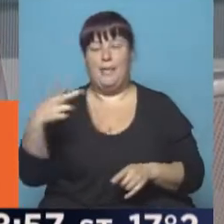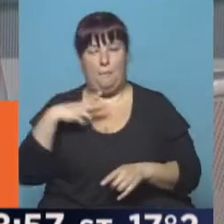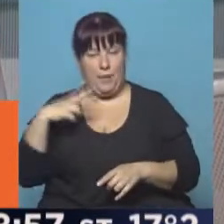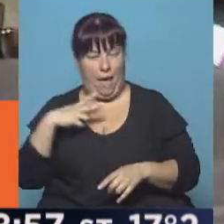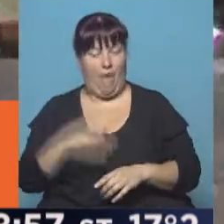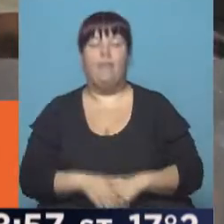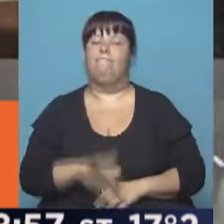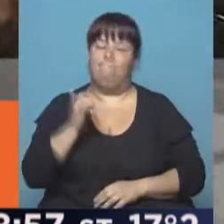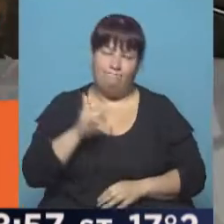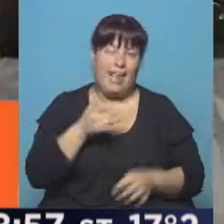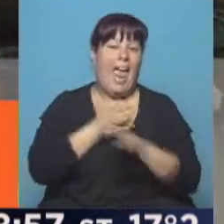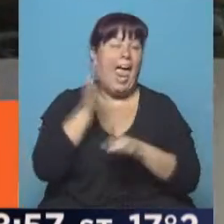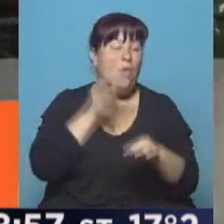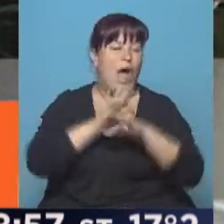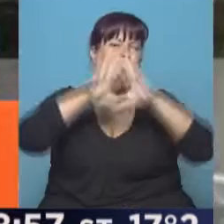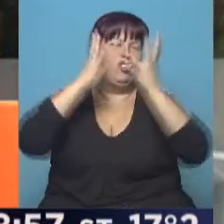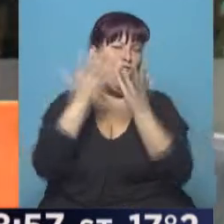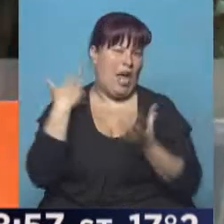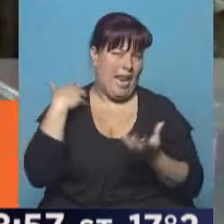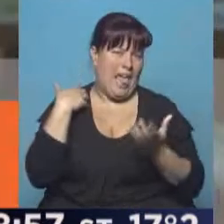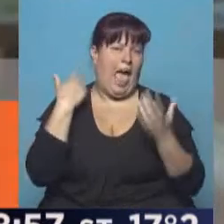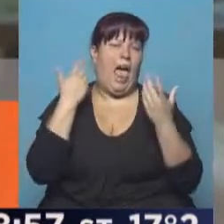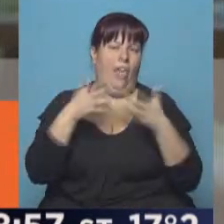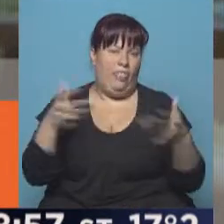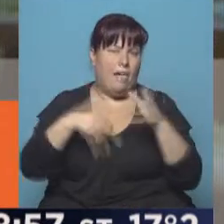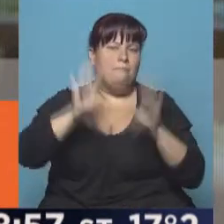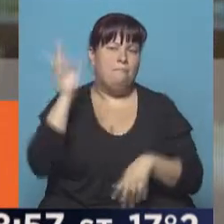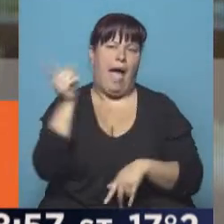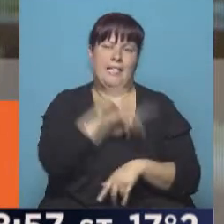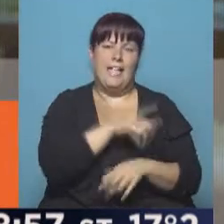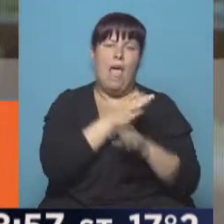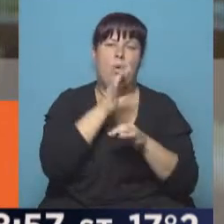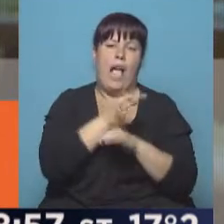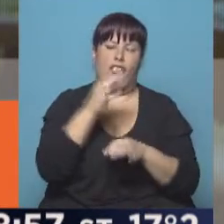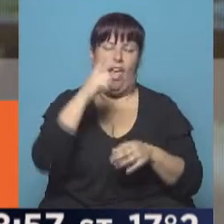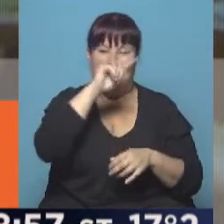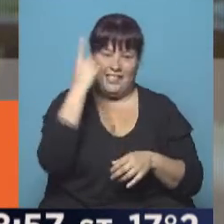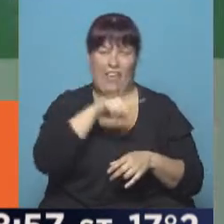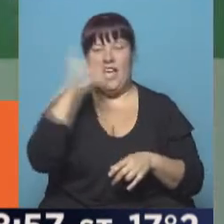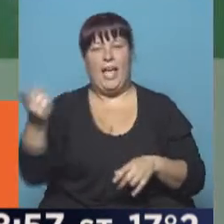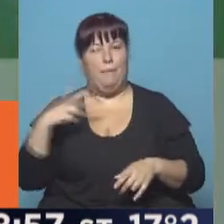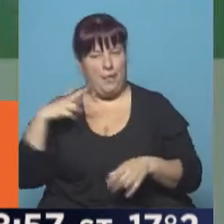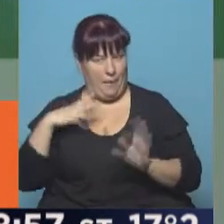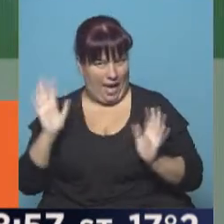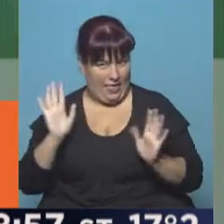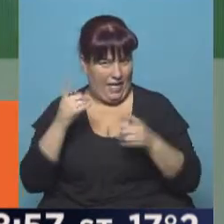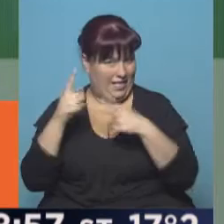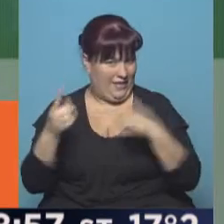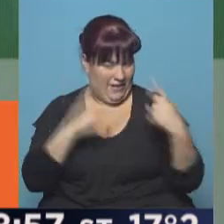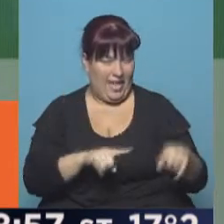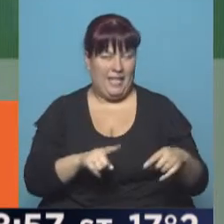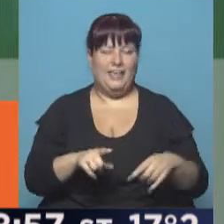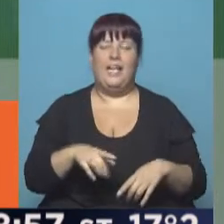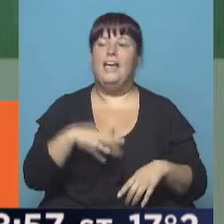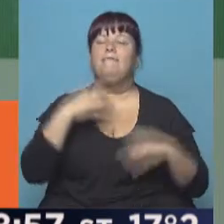de la educación digo en general pierde mucho mucho más del lado de la educación de gestión estatal que del lado de la educación de gestión privada